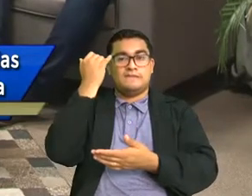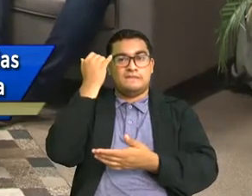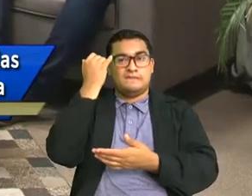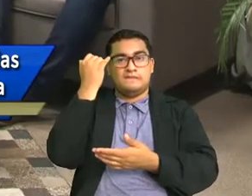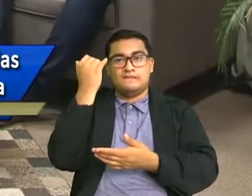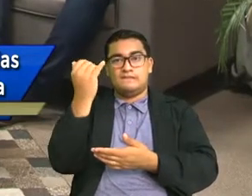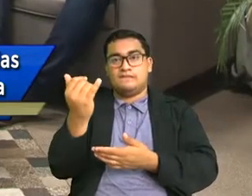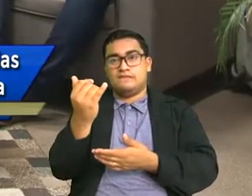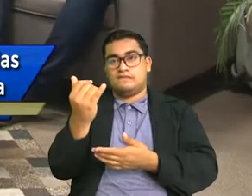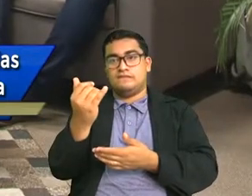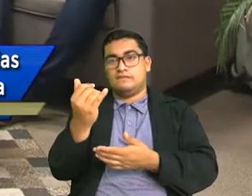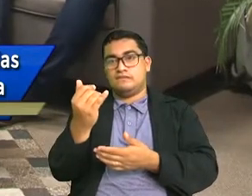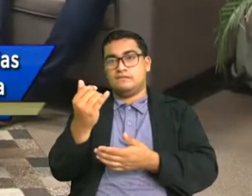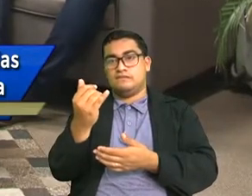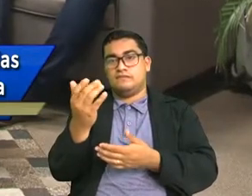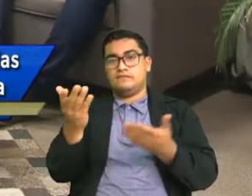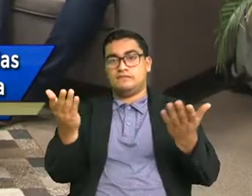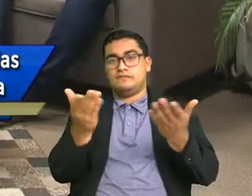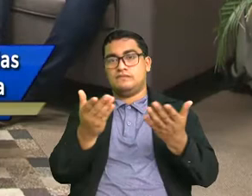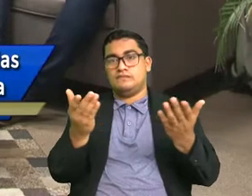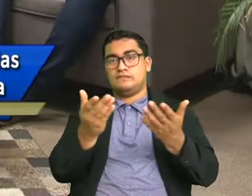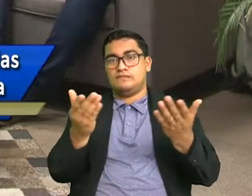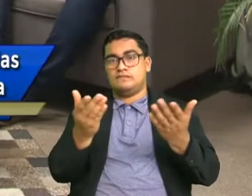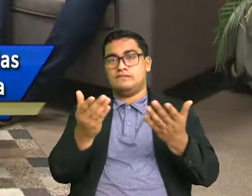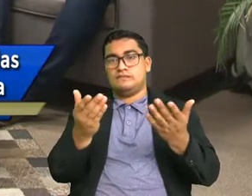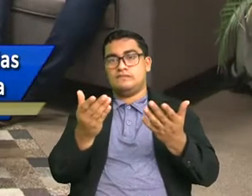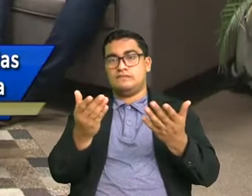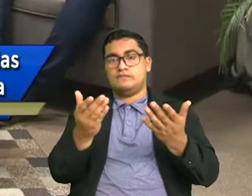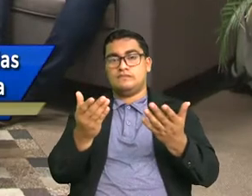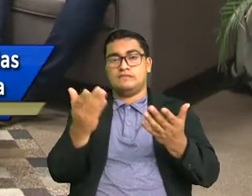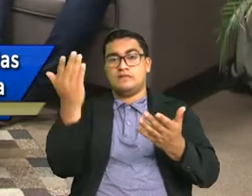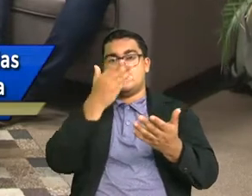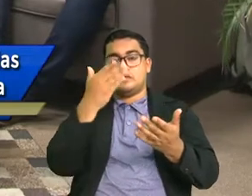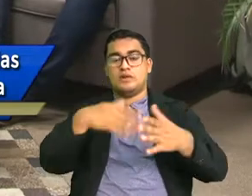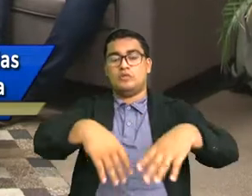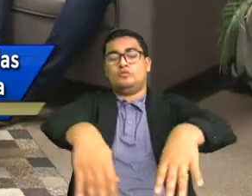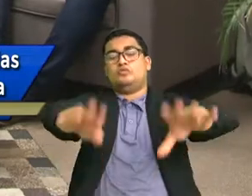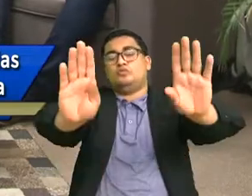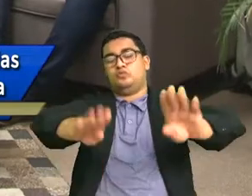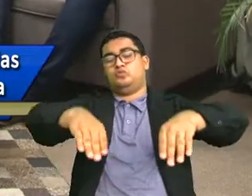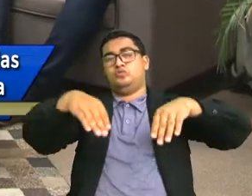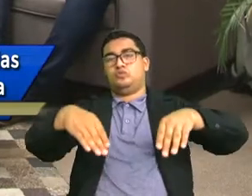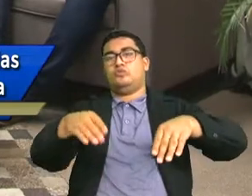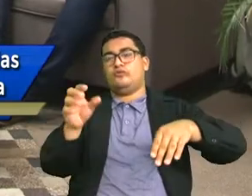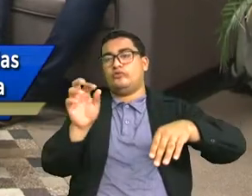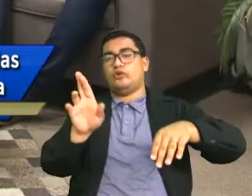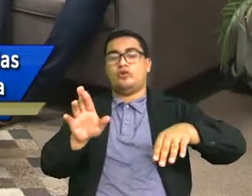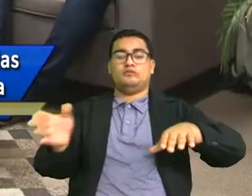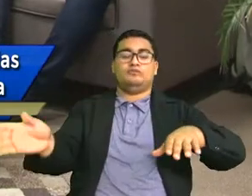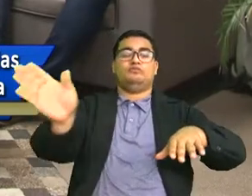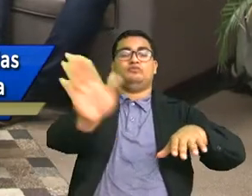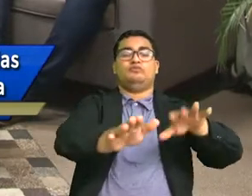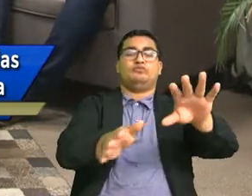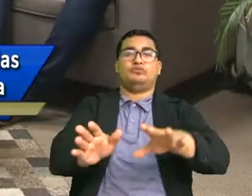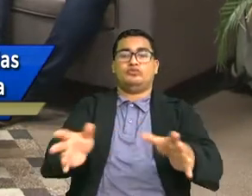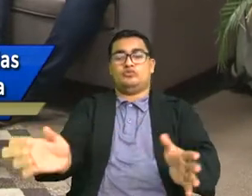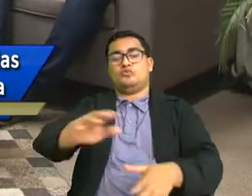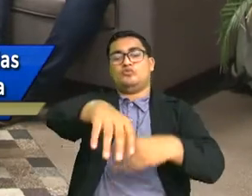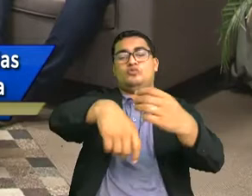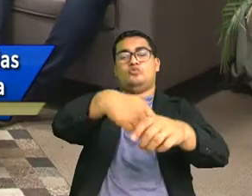con varas con varas se les ha dado a veces se pone plástico es extendido en el campo y las familias comienzan a